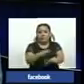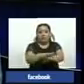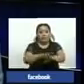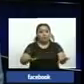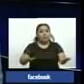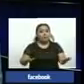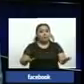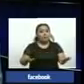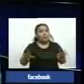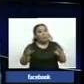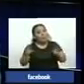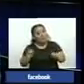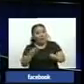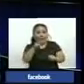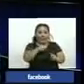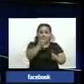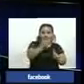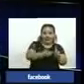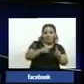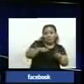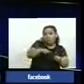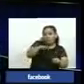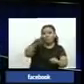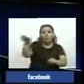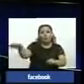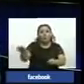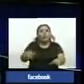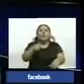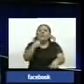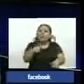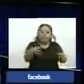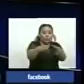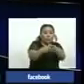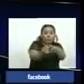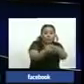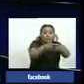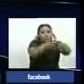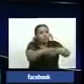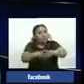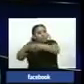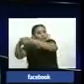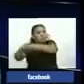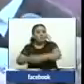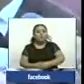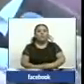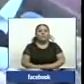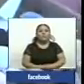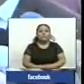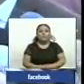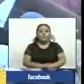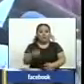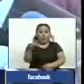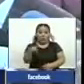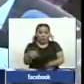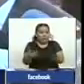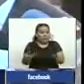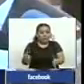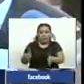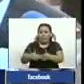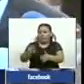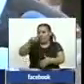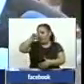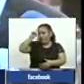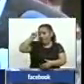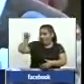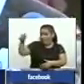o se va a partir hacia este país otro contingente de trabajadores salvadoreños. En este momento ya están trabajando. A esta